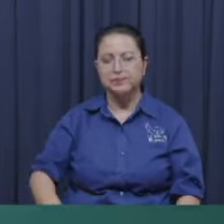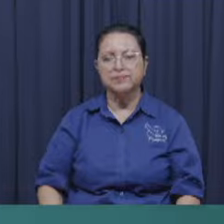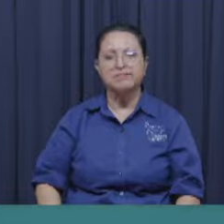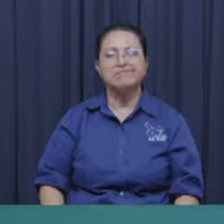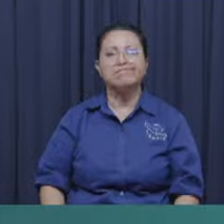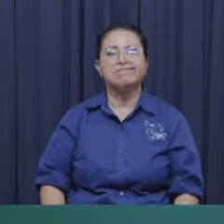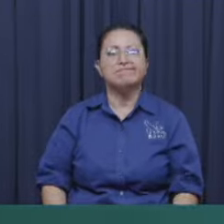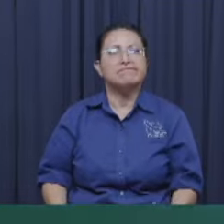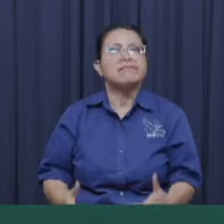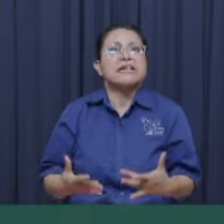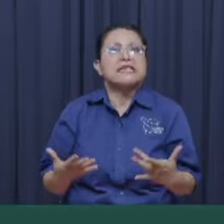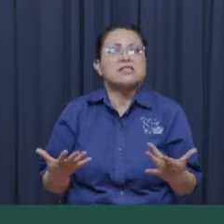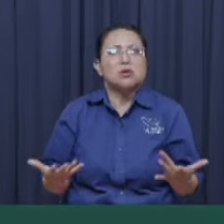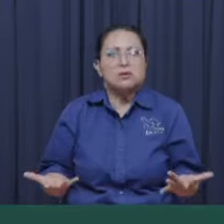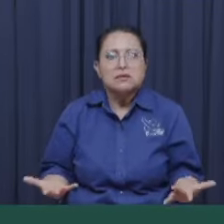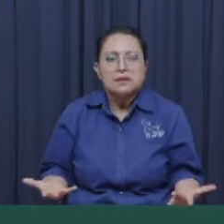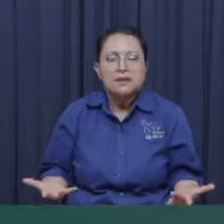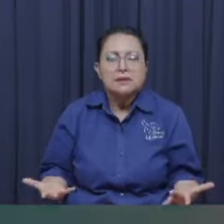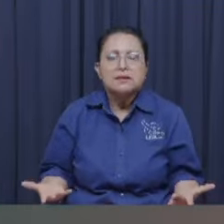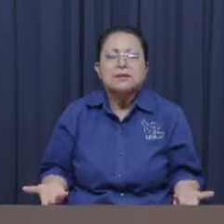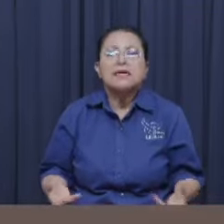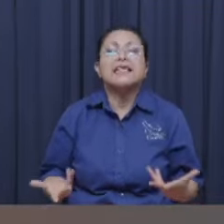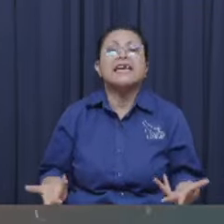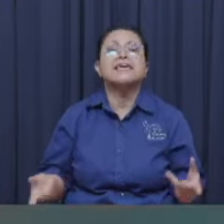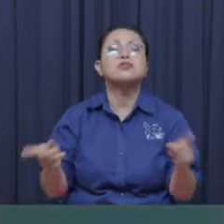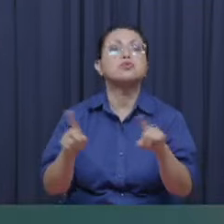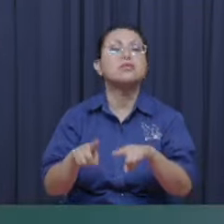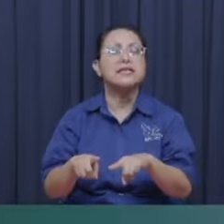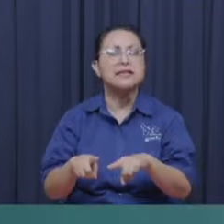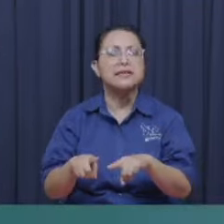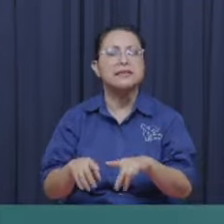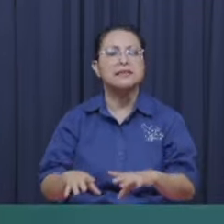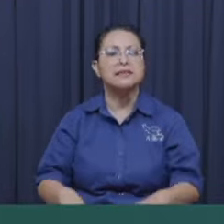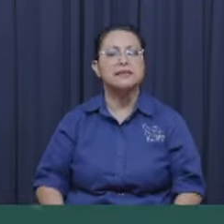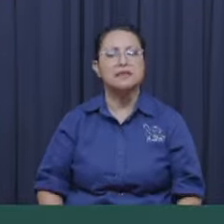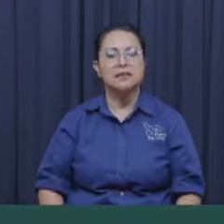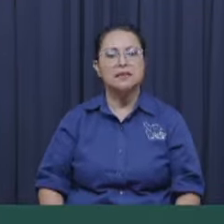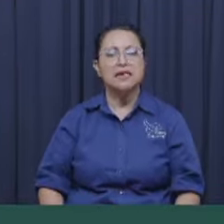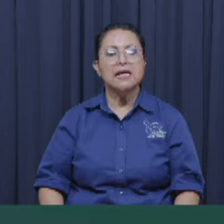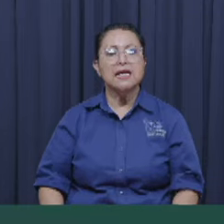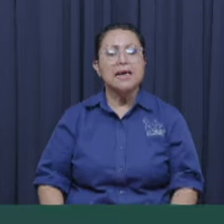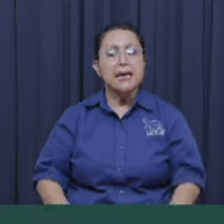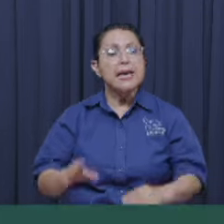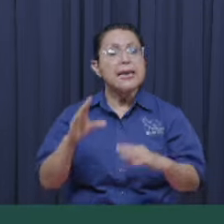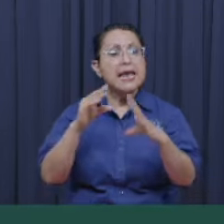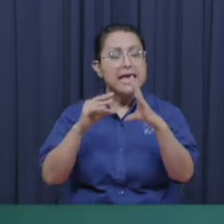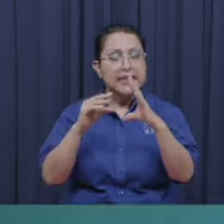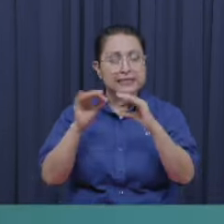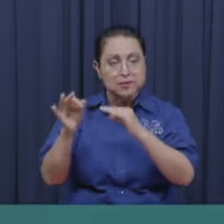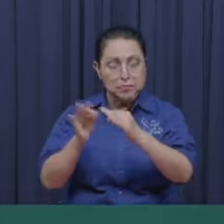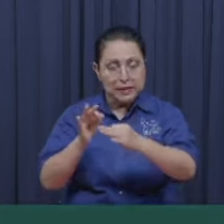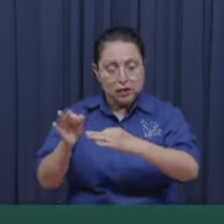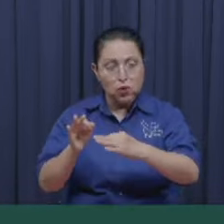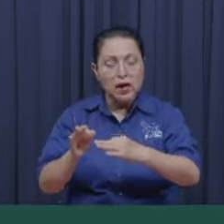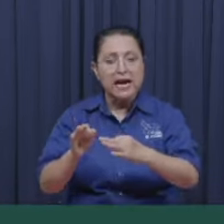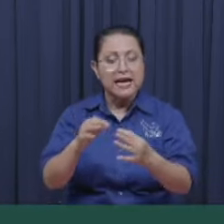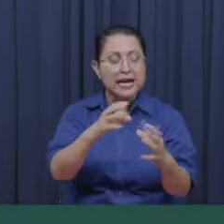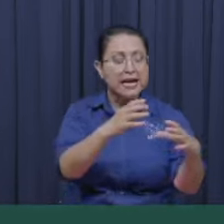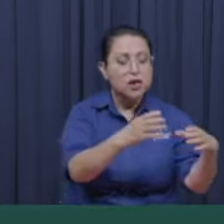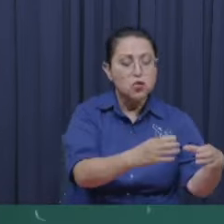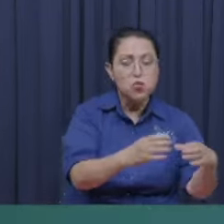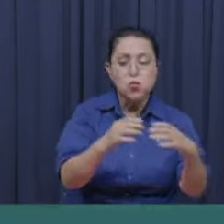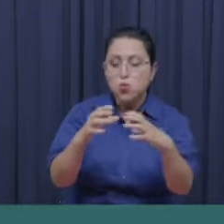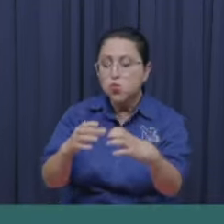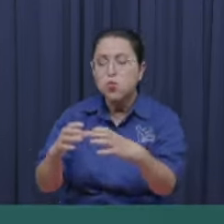ah, entonces sí pasamos la tribulación. Pero eso le estoy diciendo que depende a qué grupo está recibiendo lo que